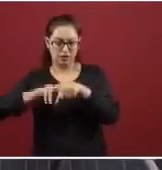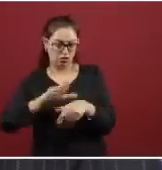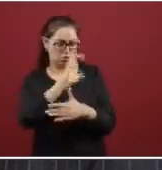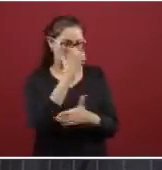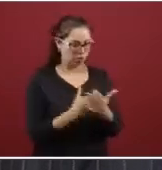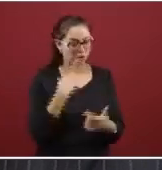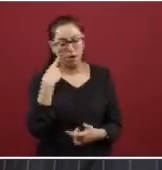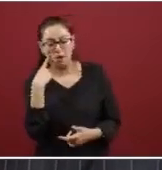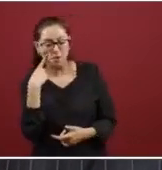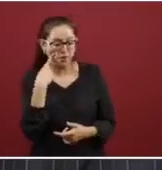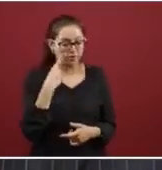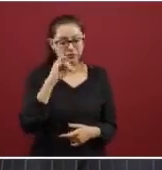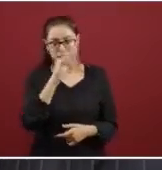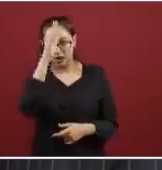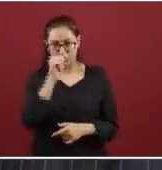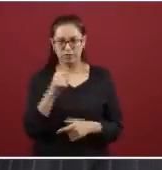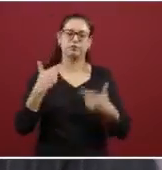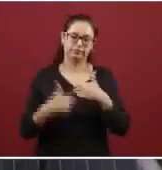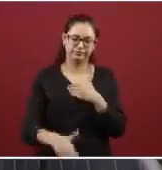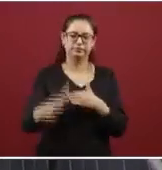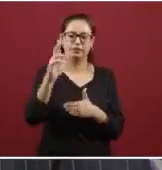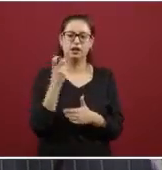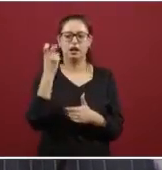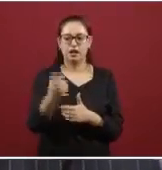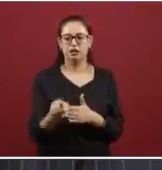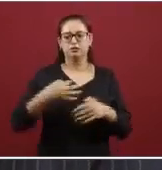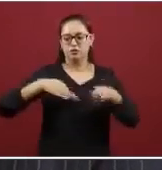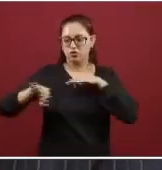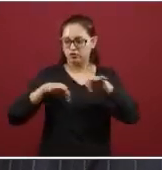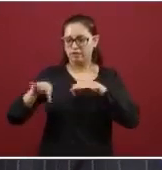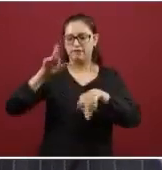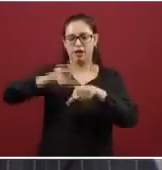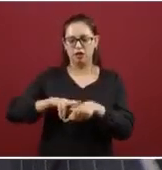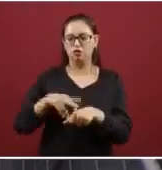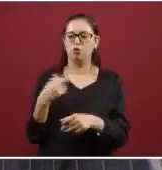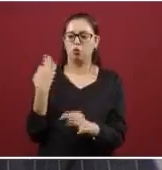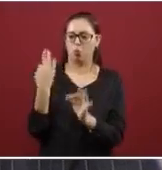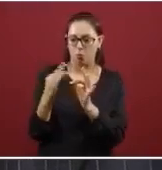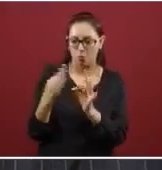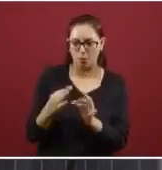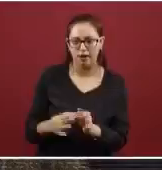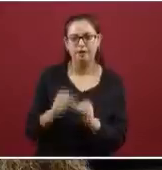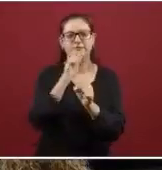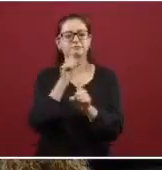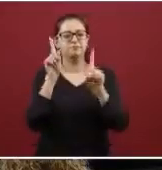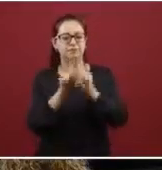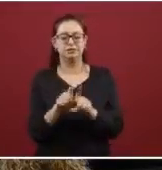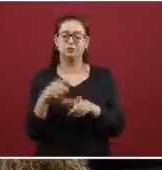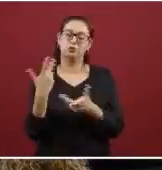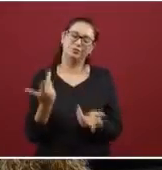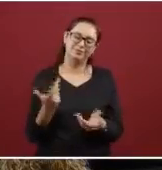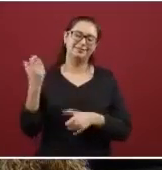en un voto libre y secreto. Con eso cumplimos con nuestros trabajadores, cumplimos con una necesidad de muchas